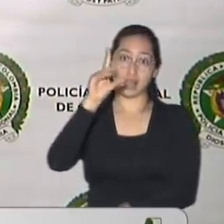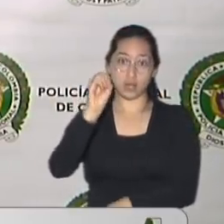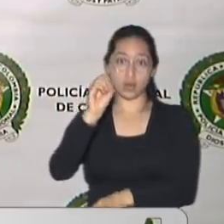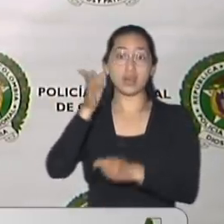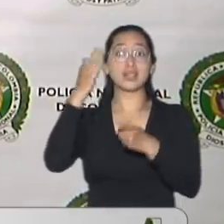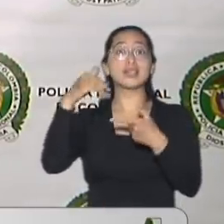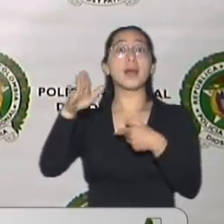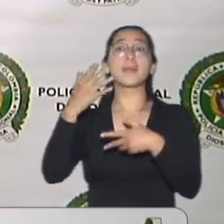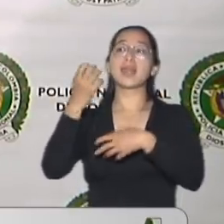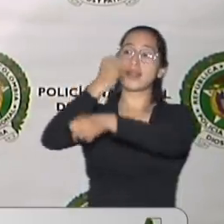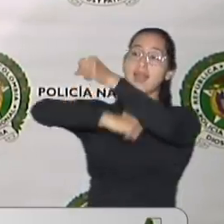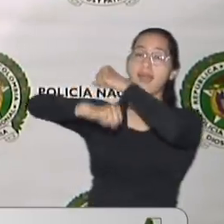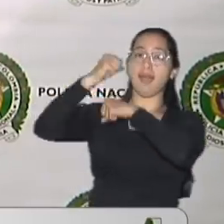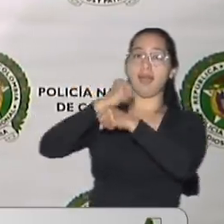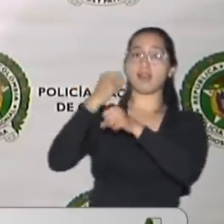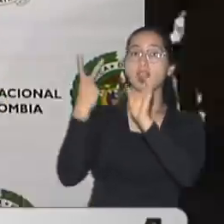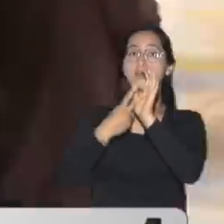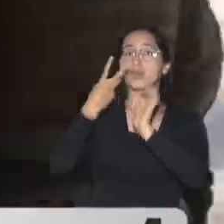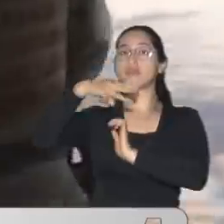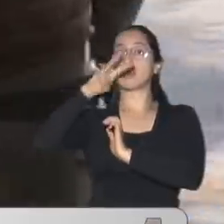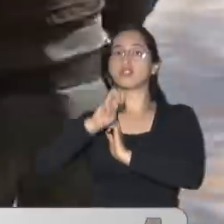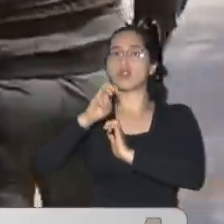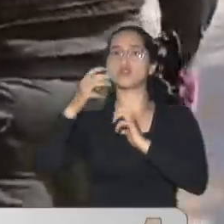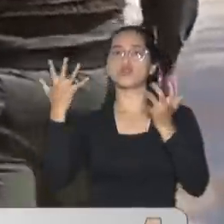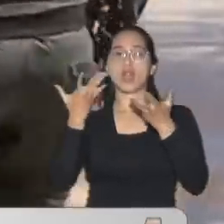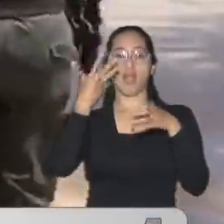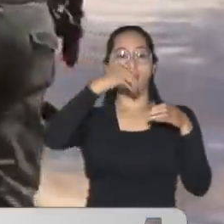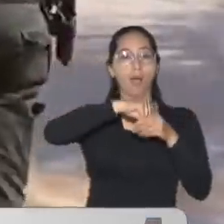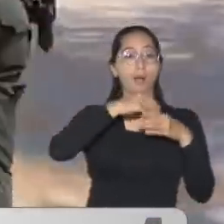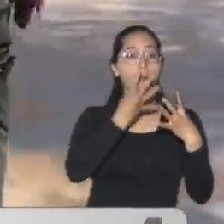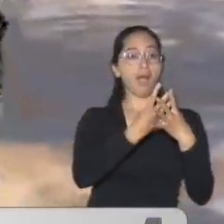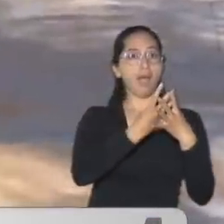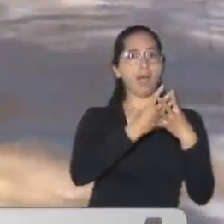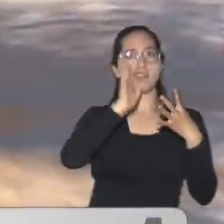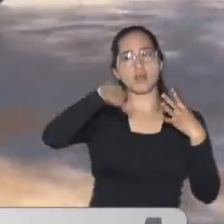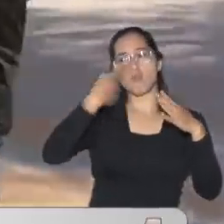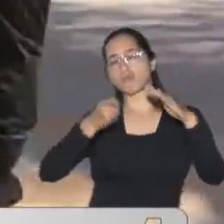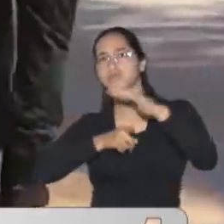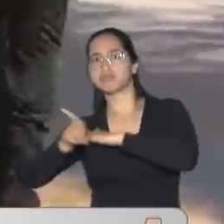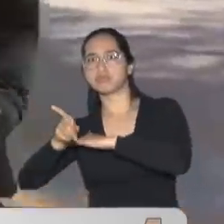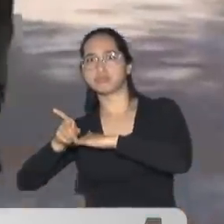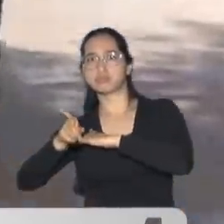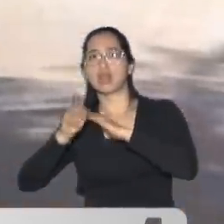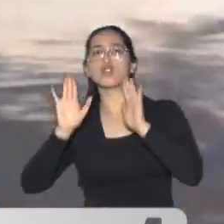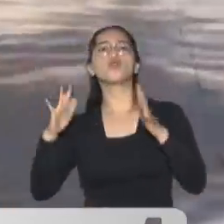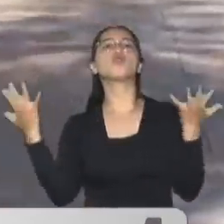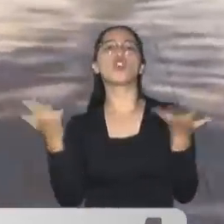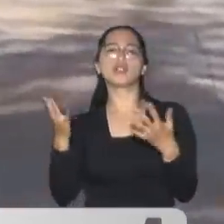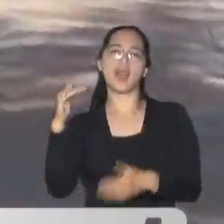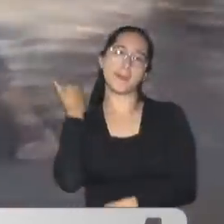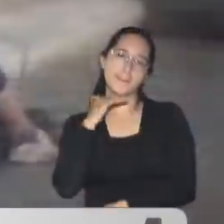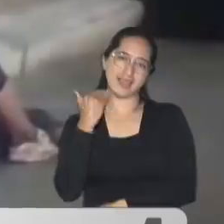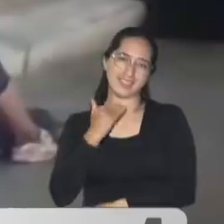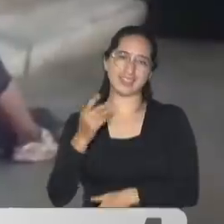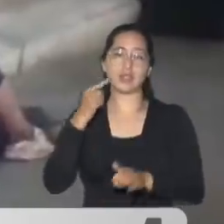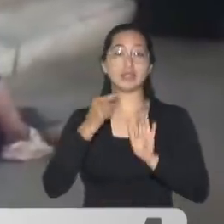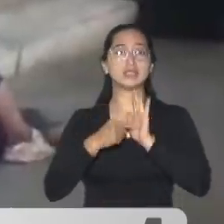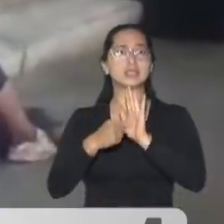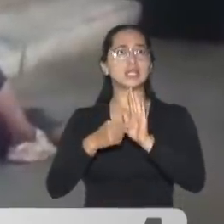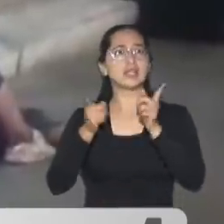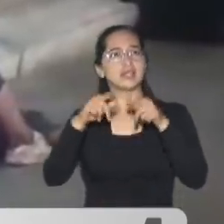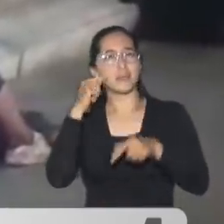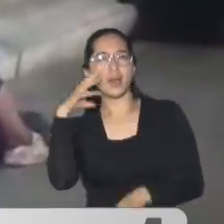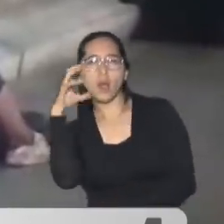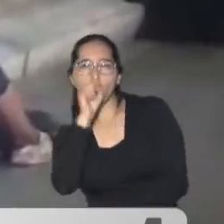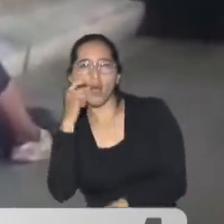el 2018 de una cárcel en Armenia, Quindío. En otro operativo, la policía de Medellín capturó a una pareja